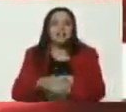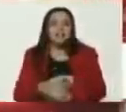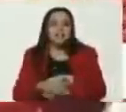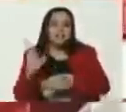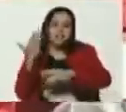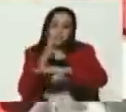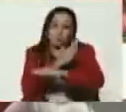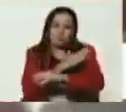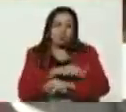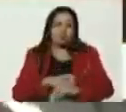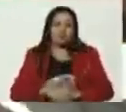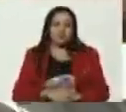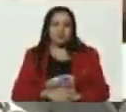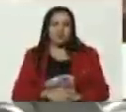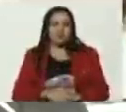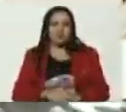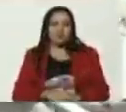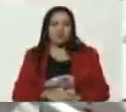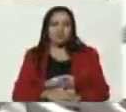tragó.